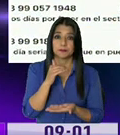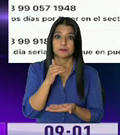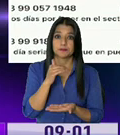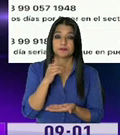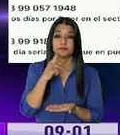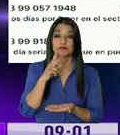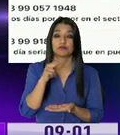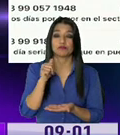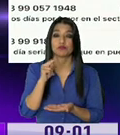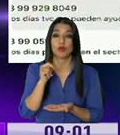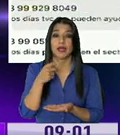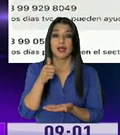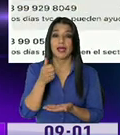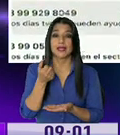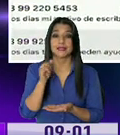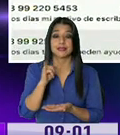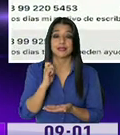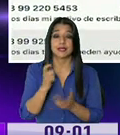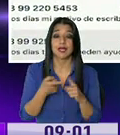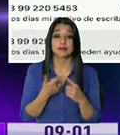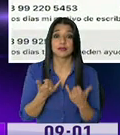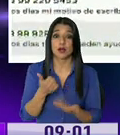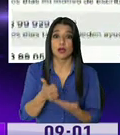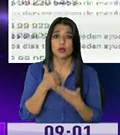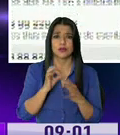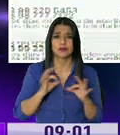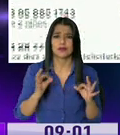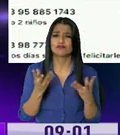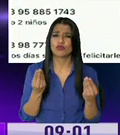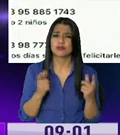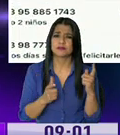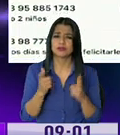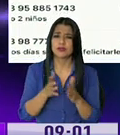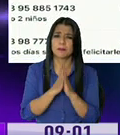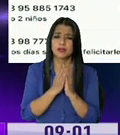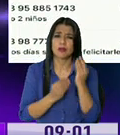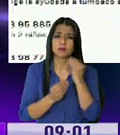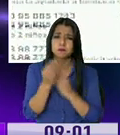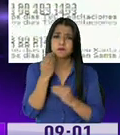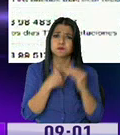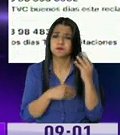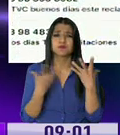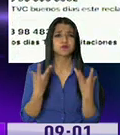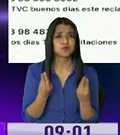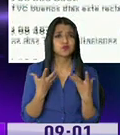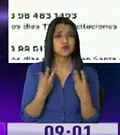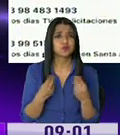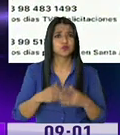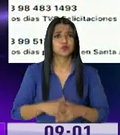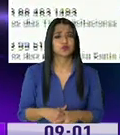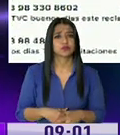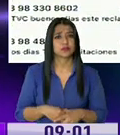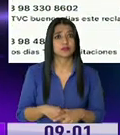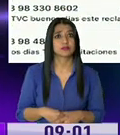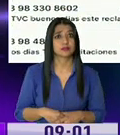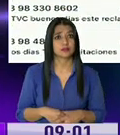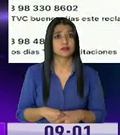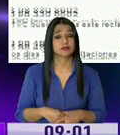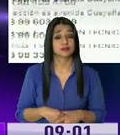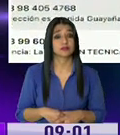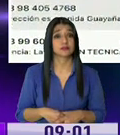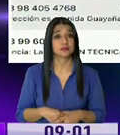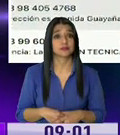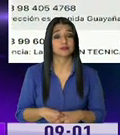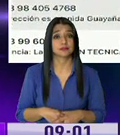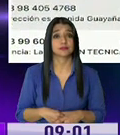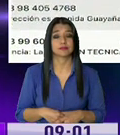Puengasí. No ha llegado ningún tipo de ayuda. Qué barbaridad la cantidad de pedido de comida que tenemos, ¿no? Uh-huh. O sea, ahí sí,